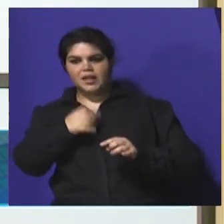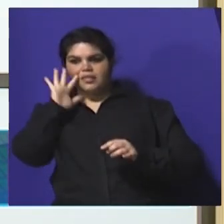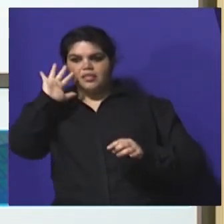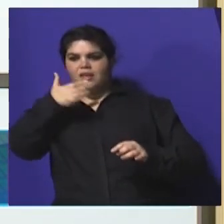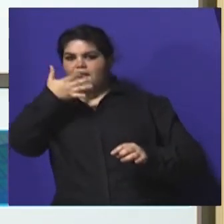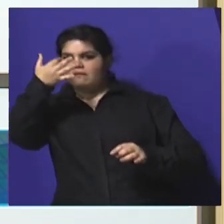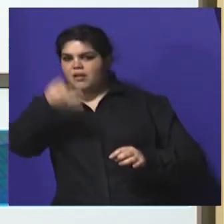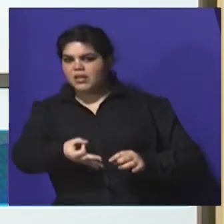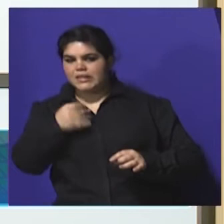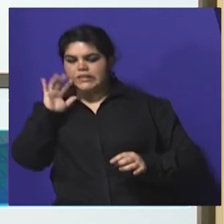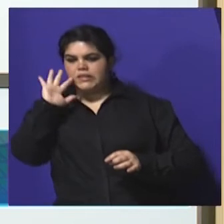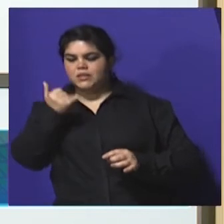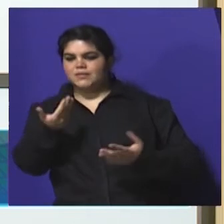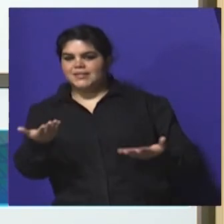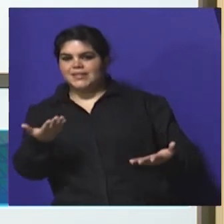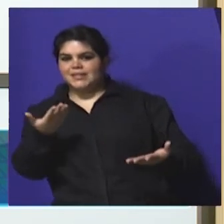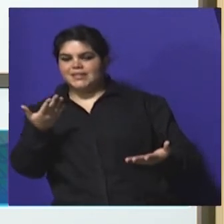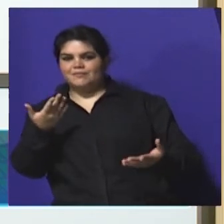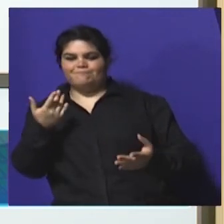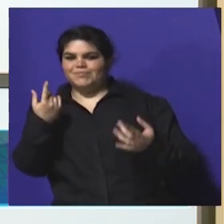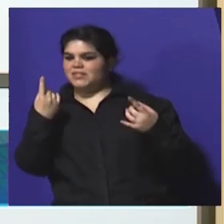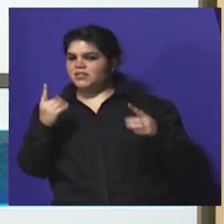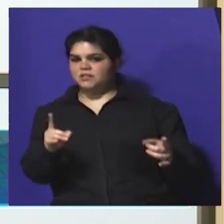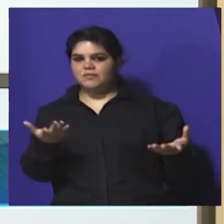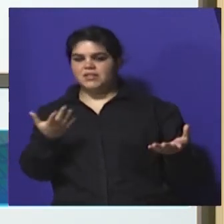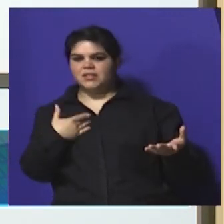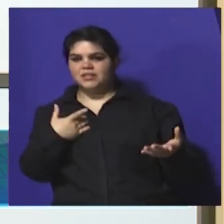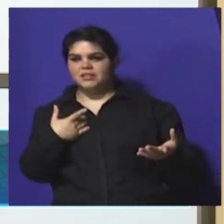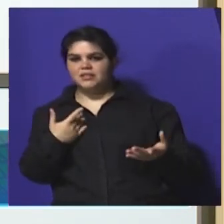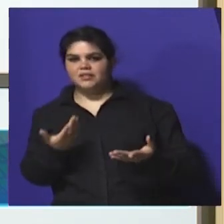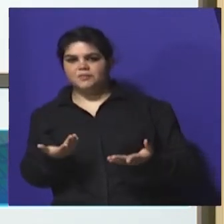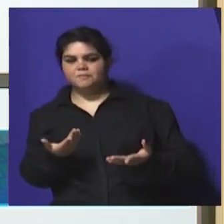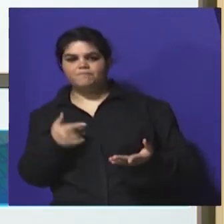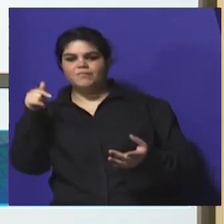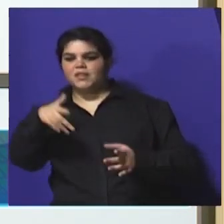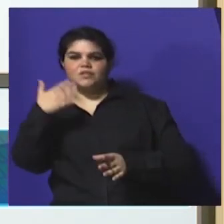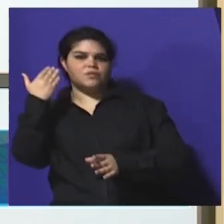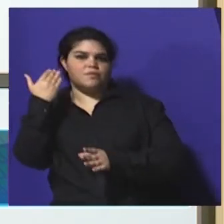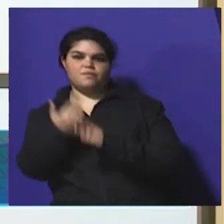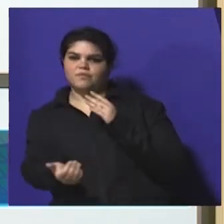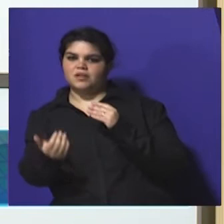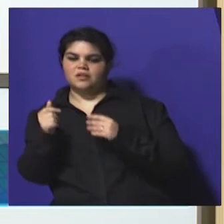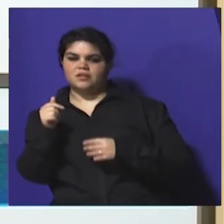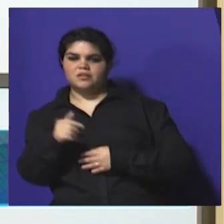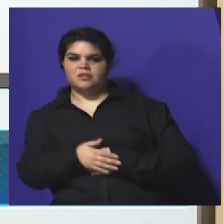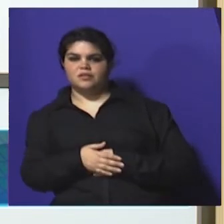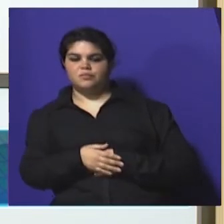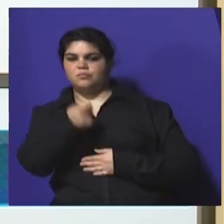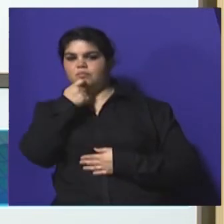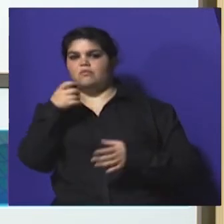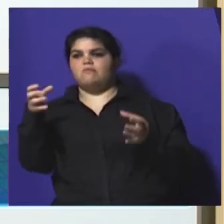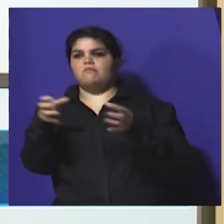las cosas no iban como vos querías todo eso me llevó a cometer un error de perder un grupo básicamente